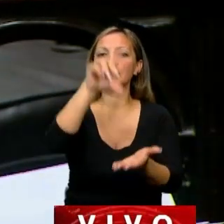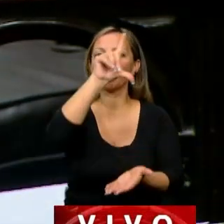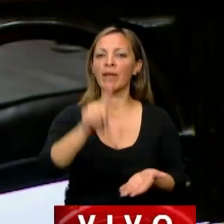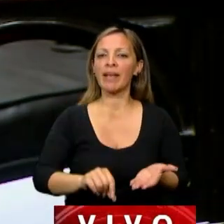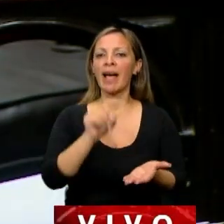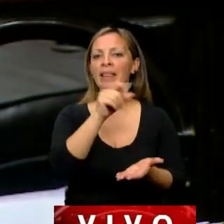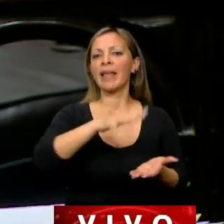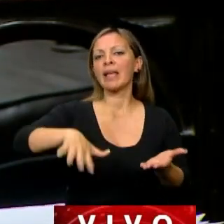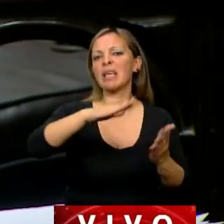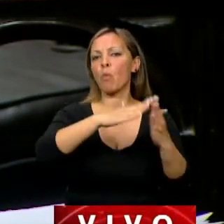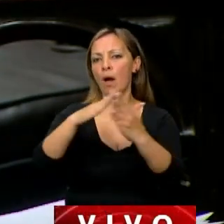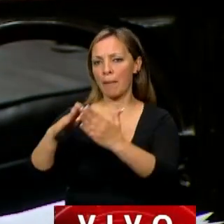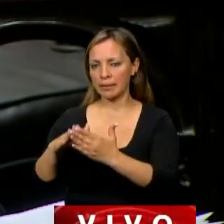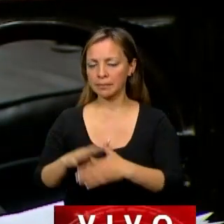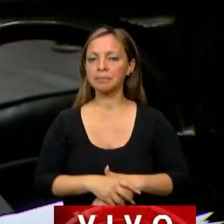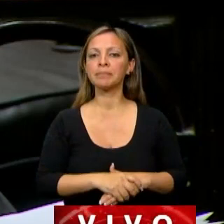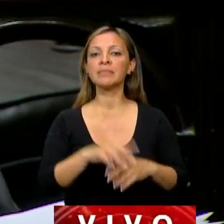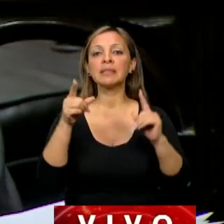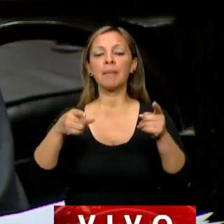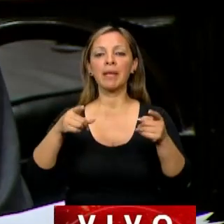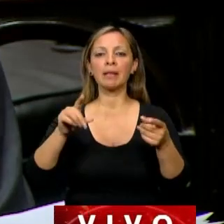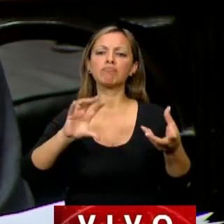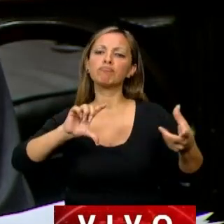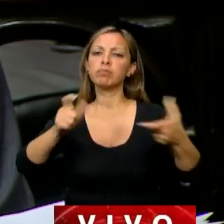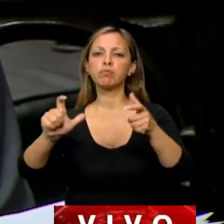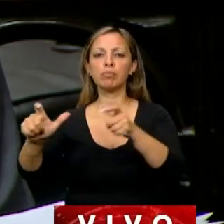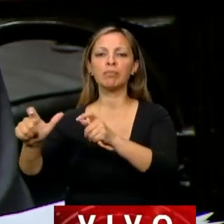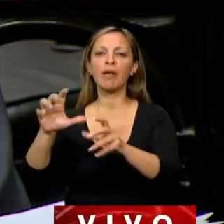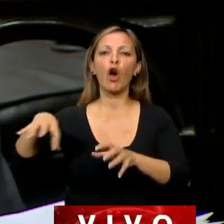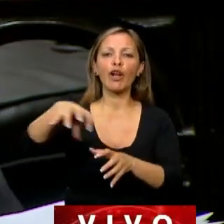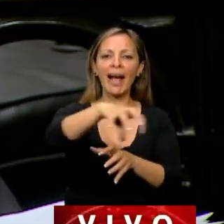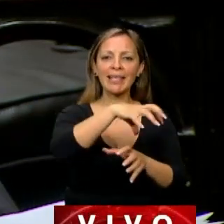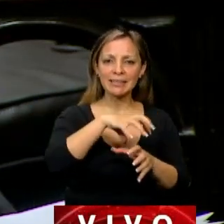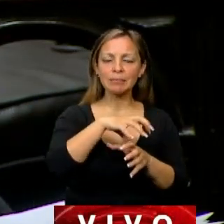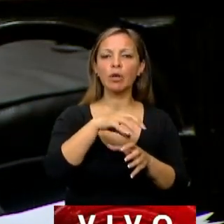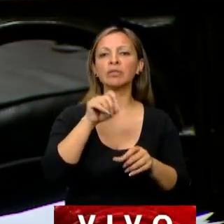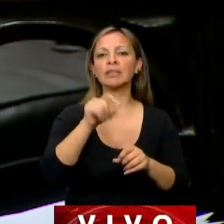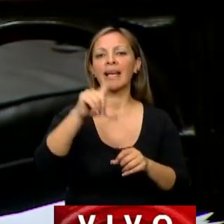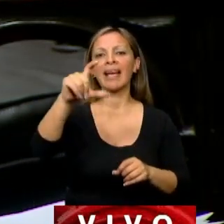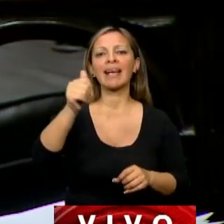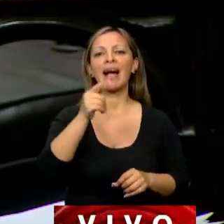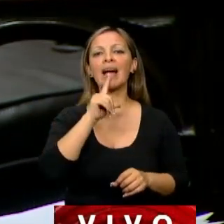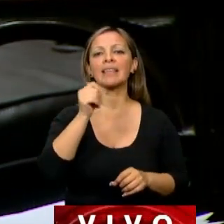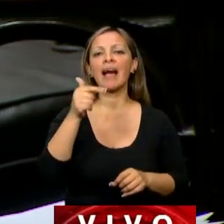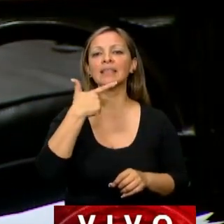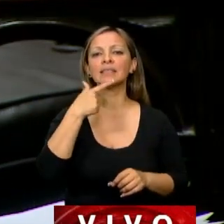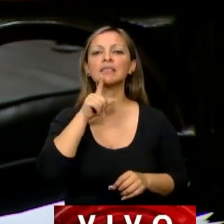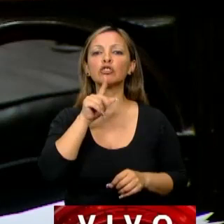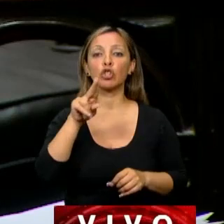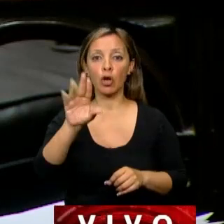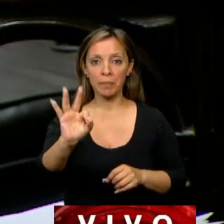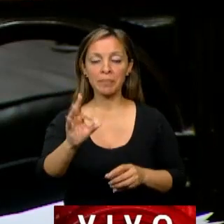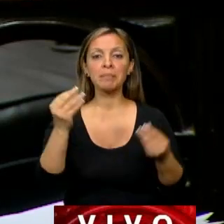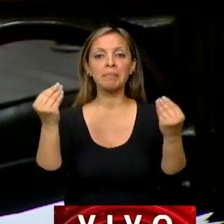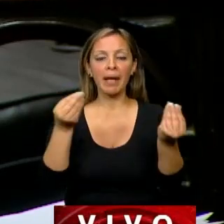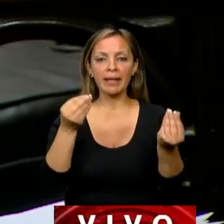inmuebles y modernización de los organismos jurisdiccionales de cara catastro territorial con el objeto que